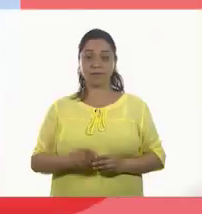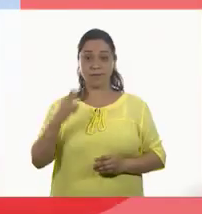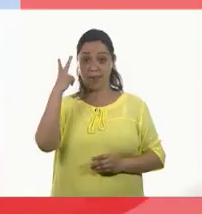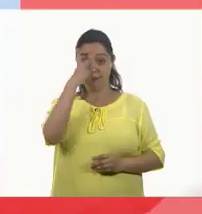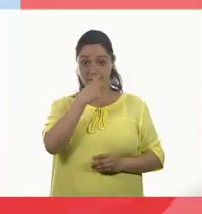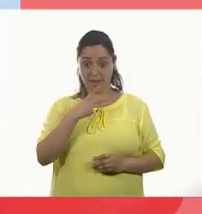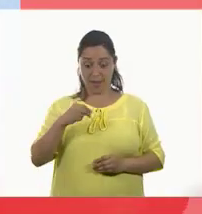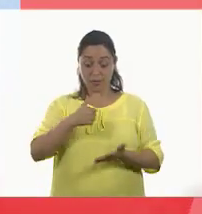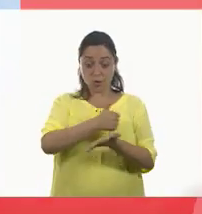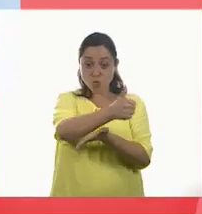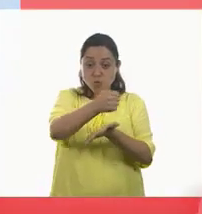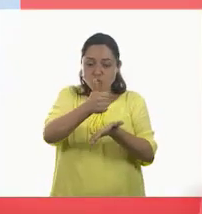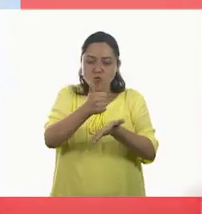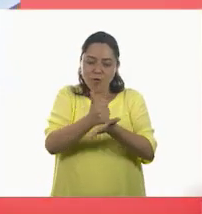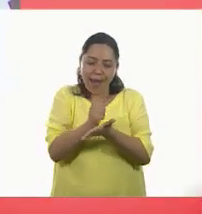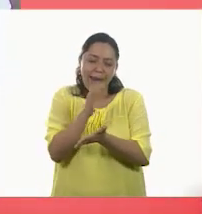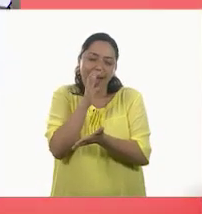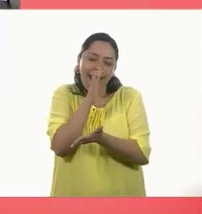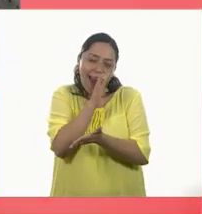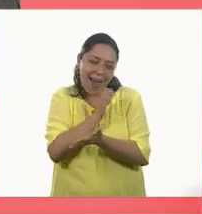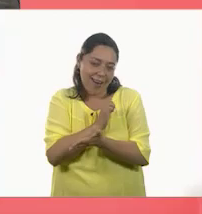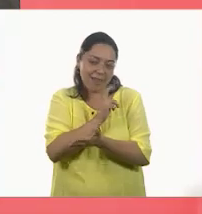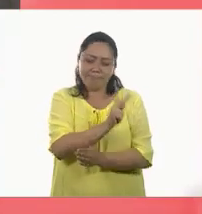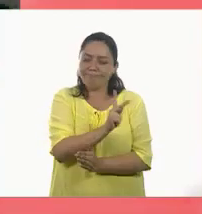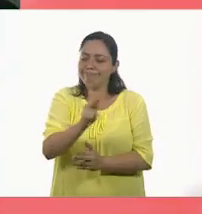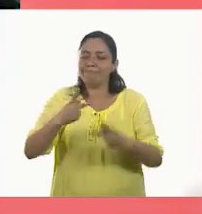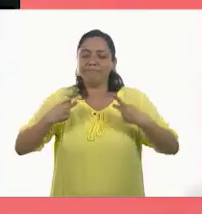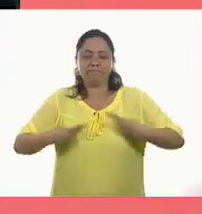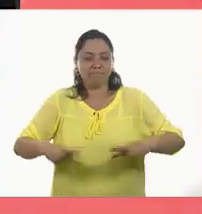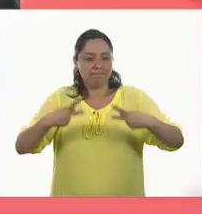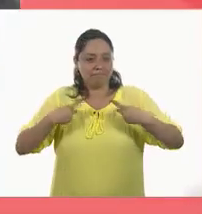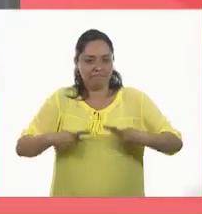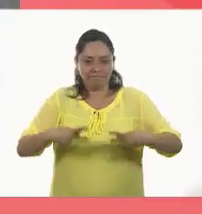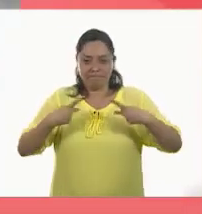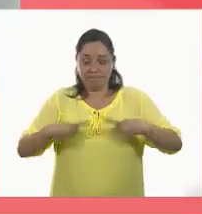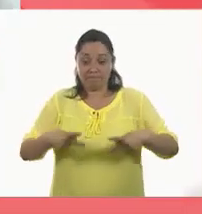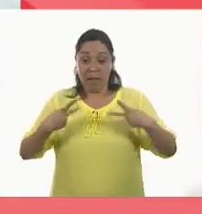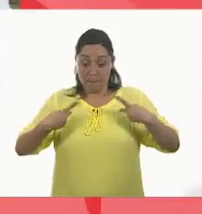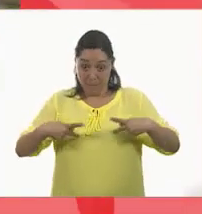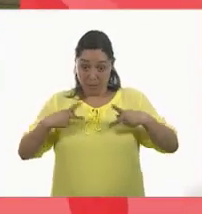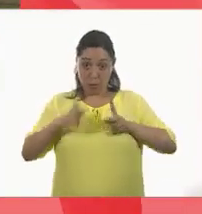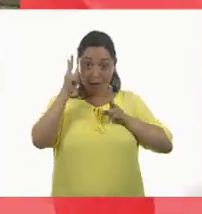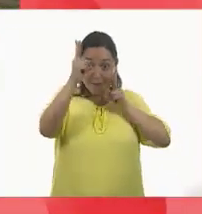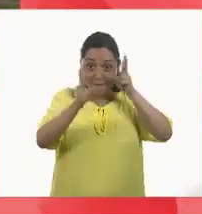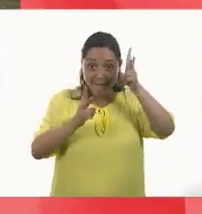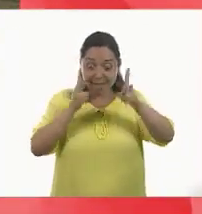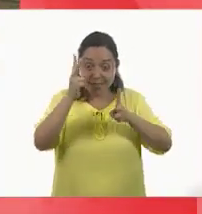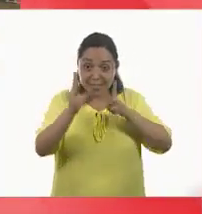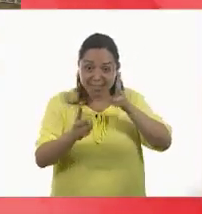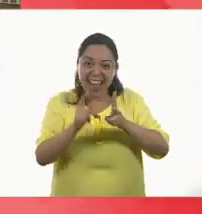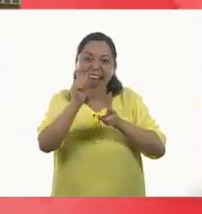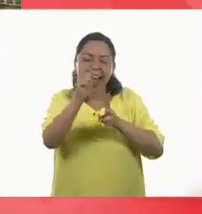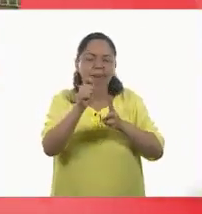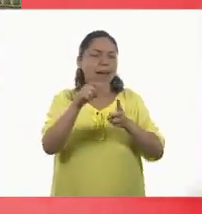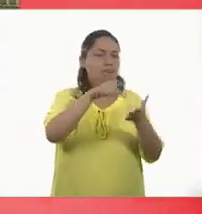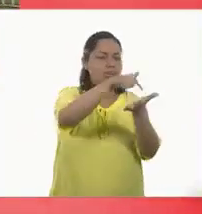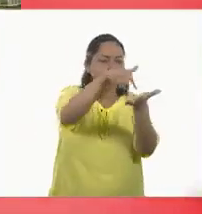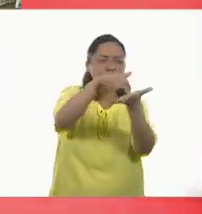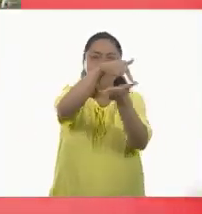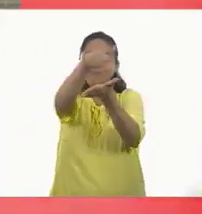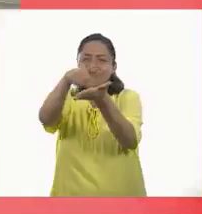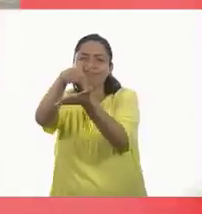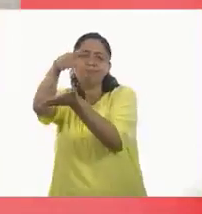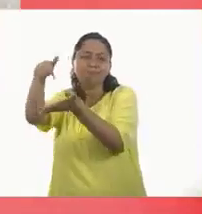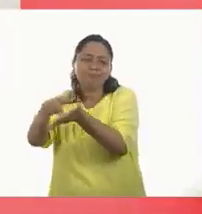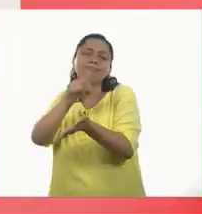Villahermosa es una ciudad cálida como su gente, que nos brinda a todos los visitantes una gran cantidad de atracciones y